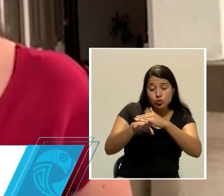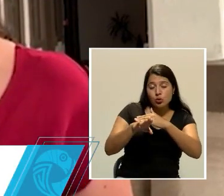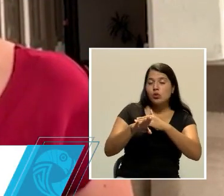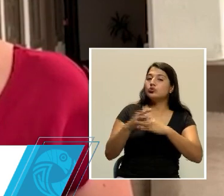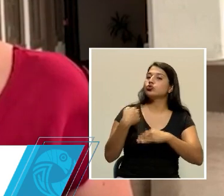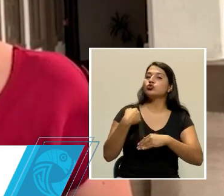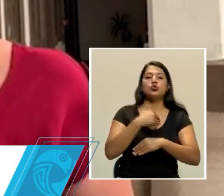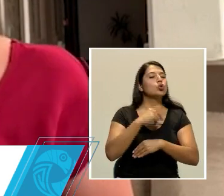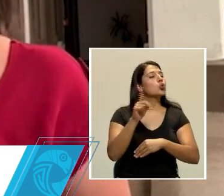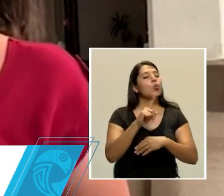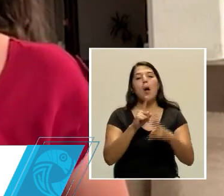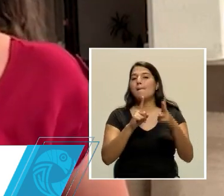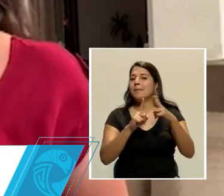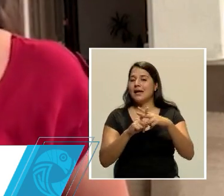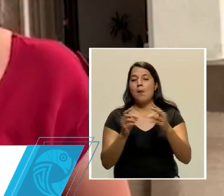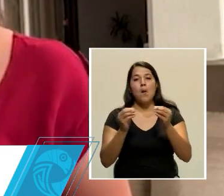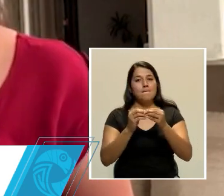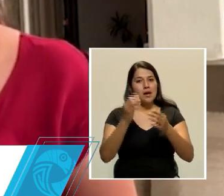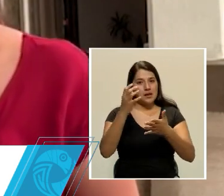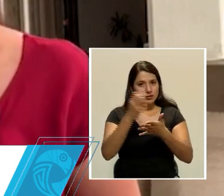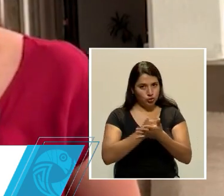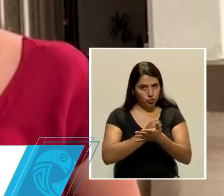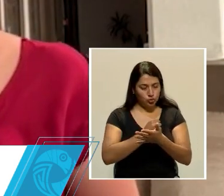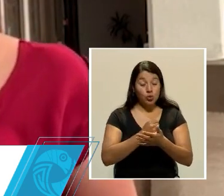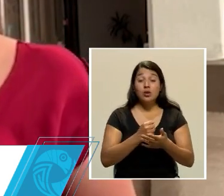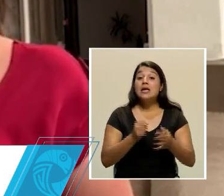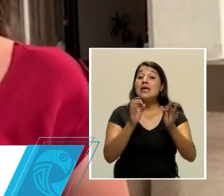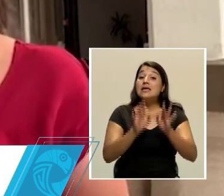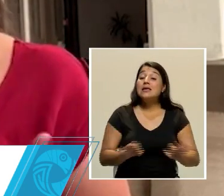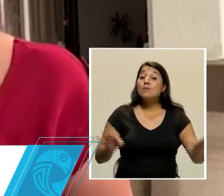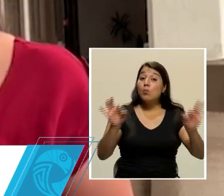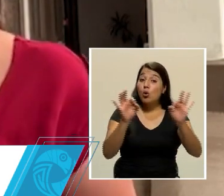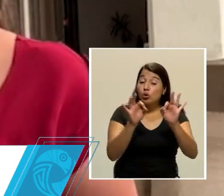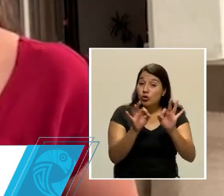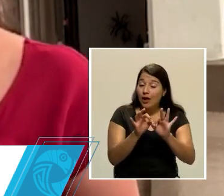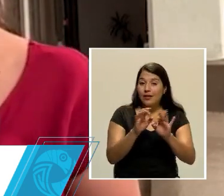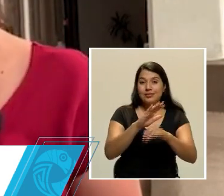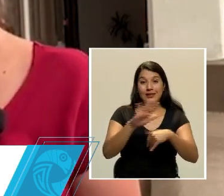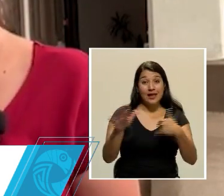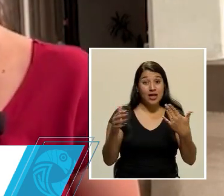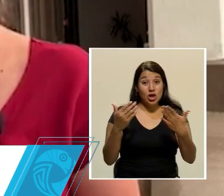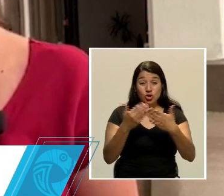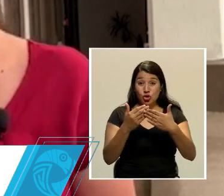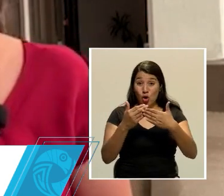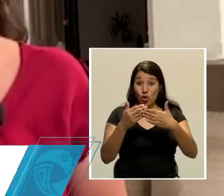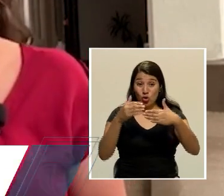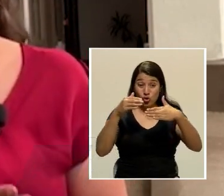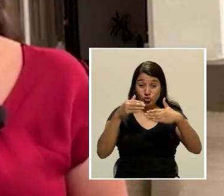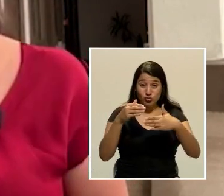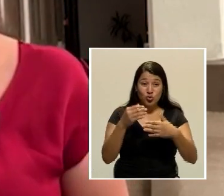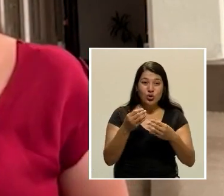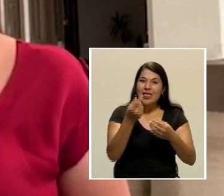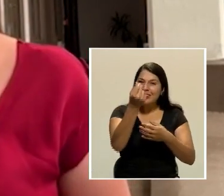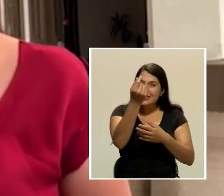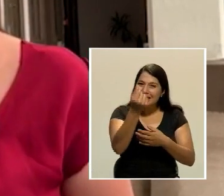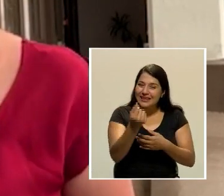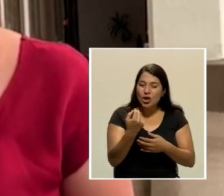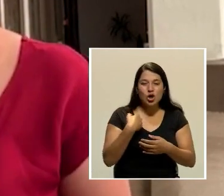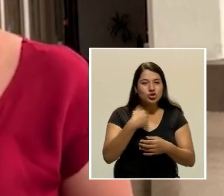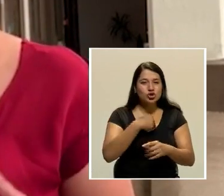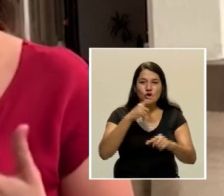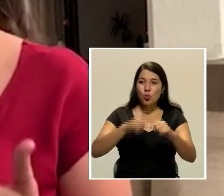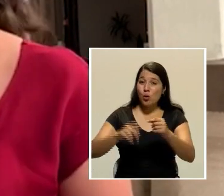a sus clientes que los cargos que se han generado por este problema no serán cobrados. son los cargos por prealerta y bodegaje